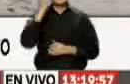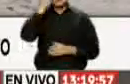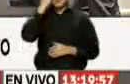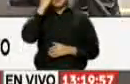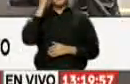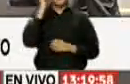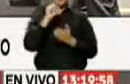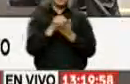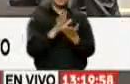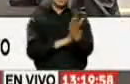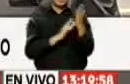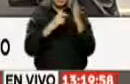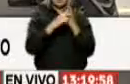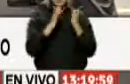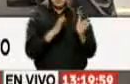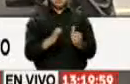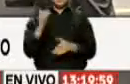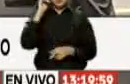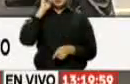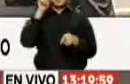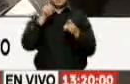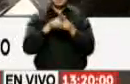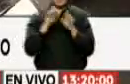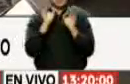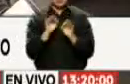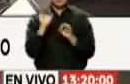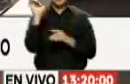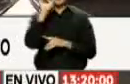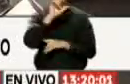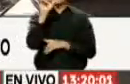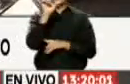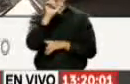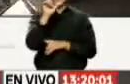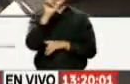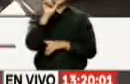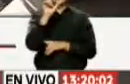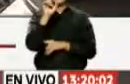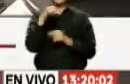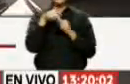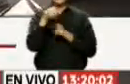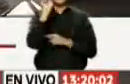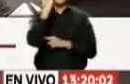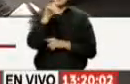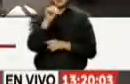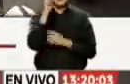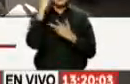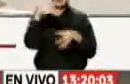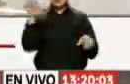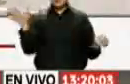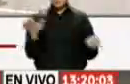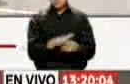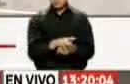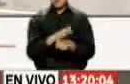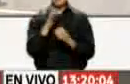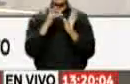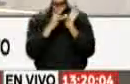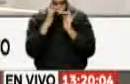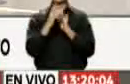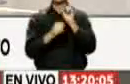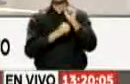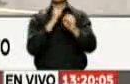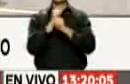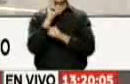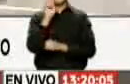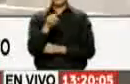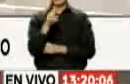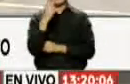tarifario y estaría de acuerdo con el monto sugerido. El día lunes o el martes sellamos ya el caso. En abril de 2012 inició